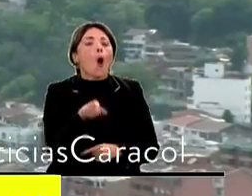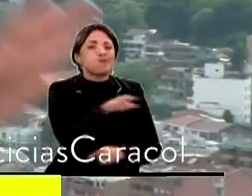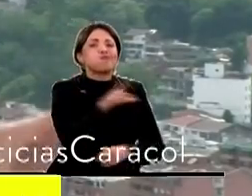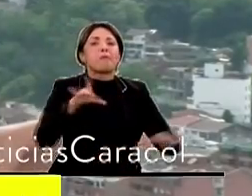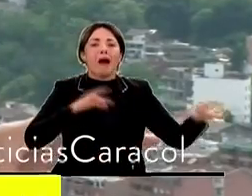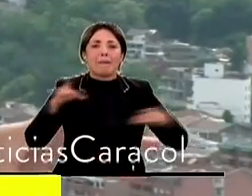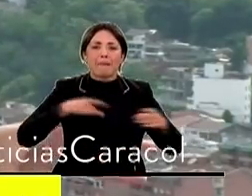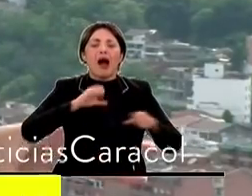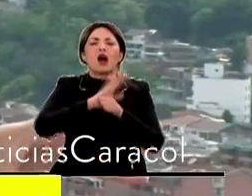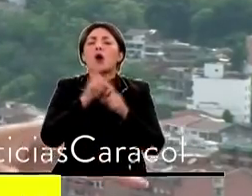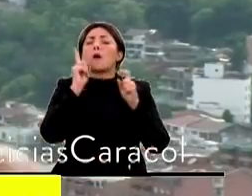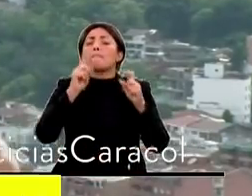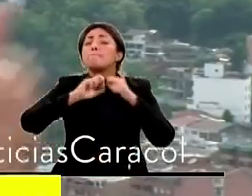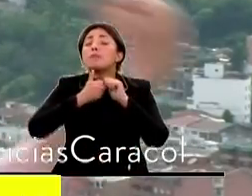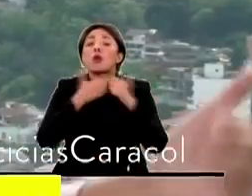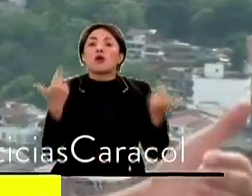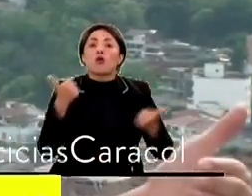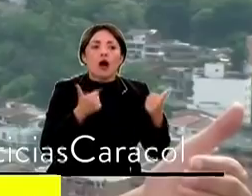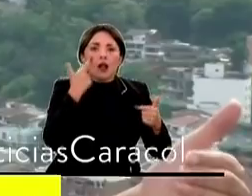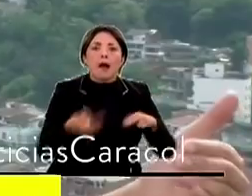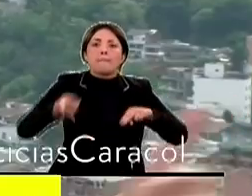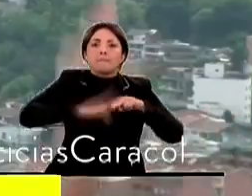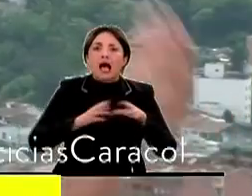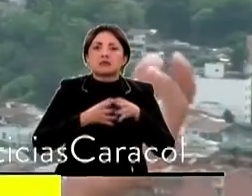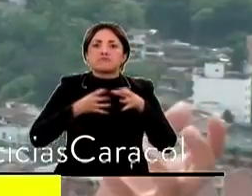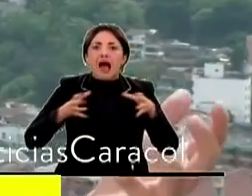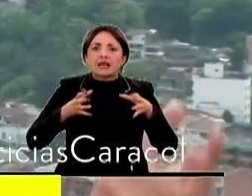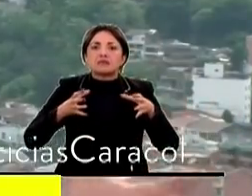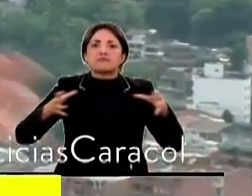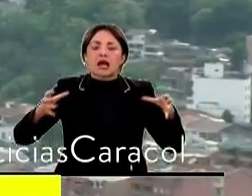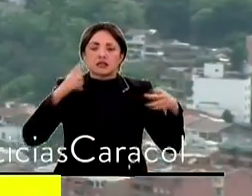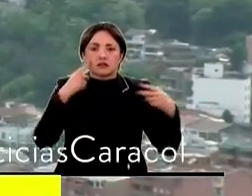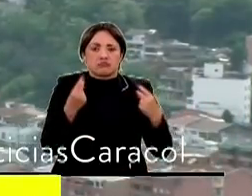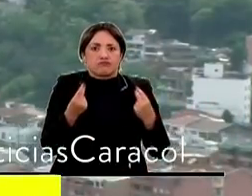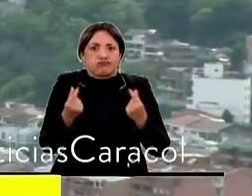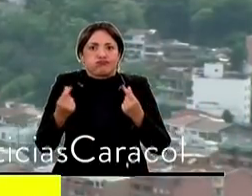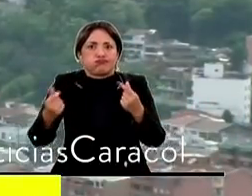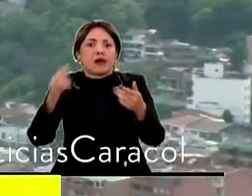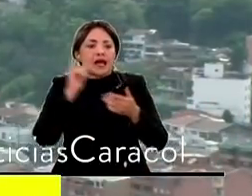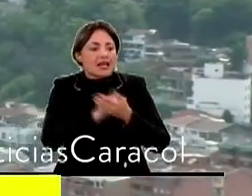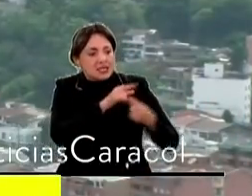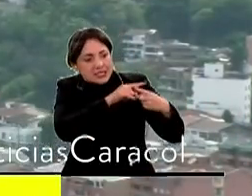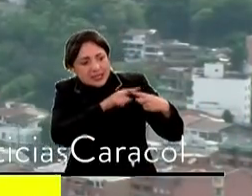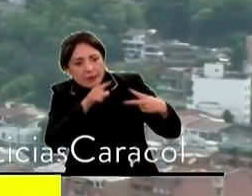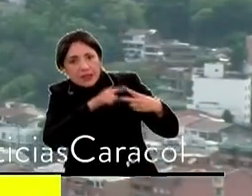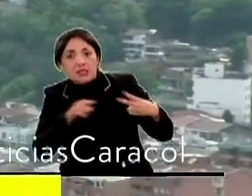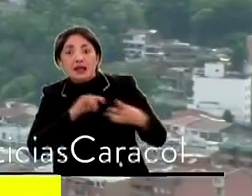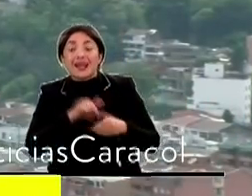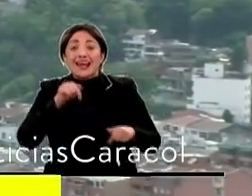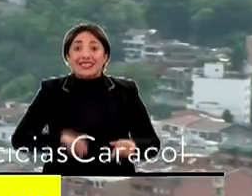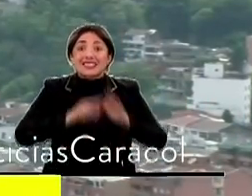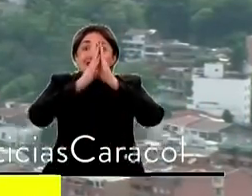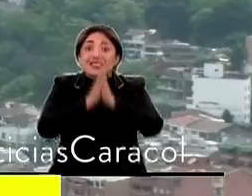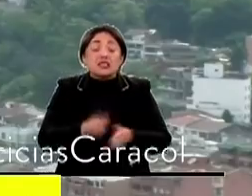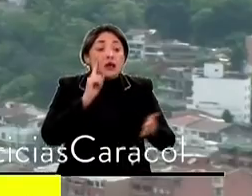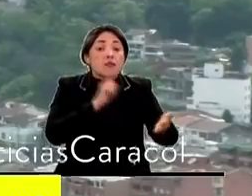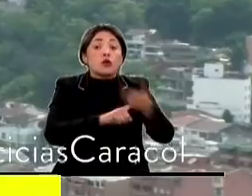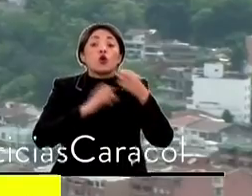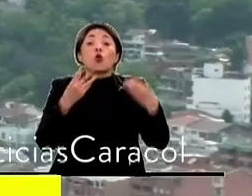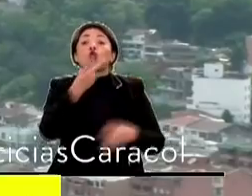Cali. El problema es que esas cifras vienen incrementándose de una manera más acelerada en las últimas semanas. Solo en lo que va de diciembre ya se han